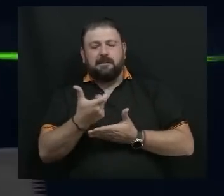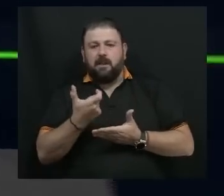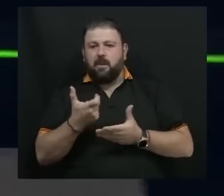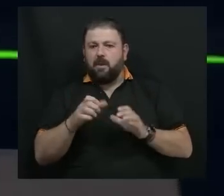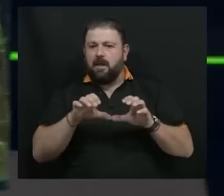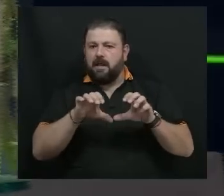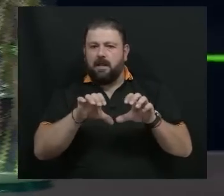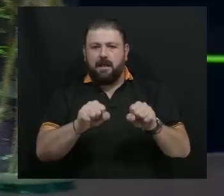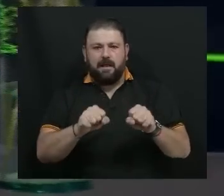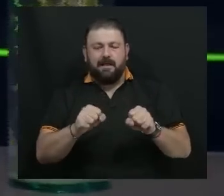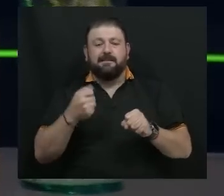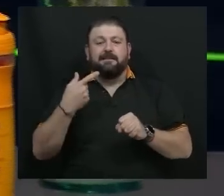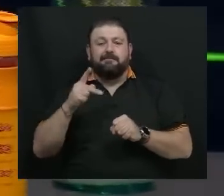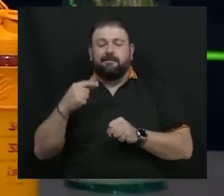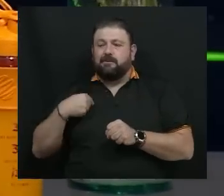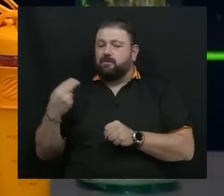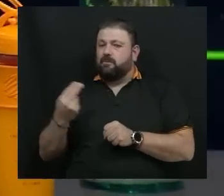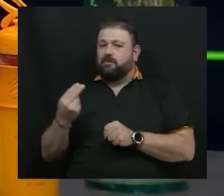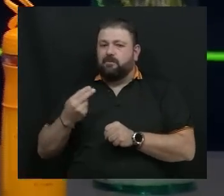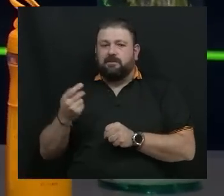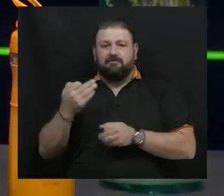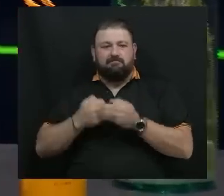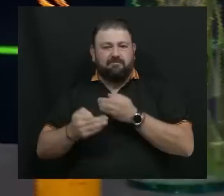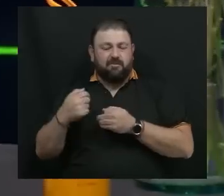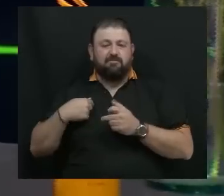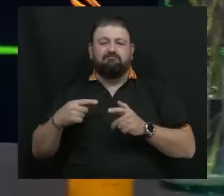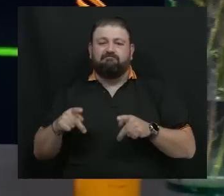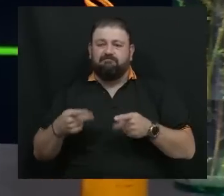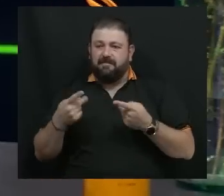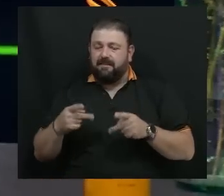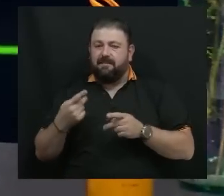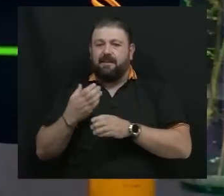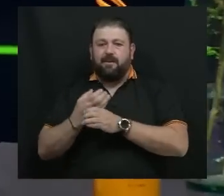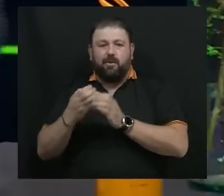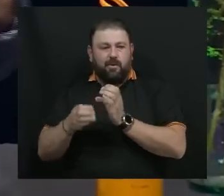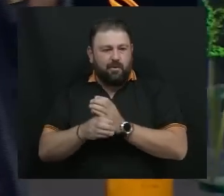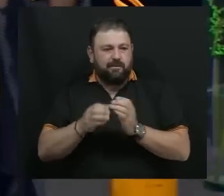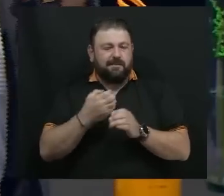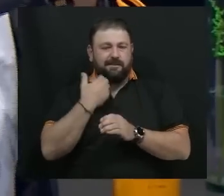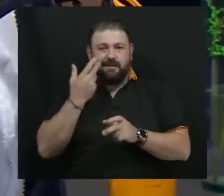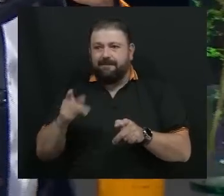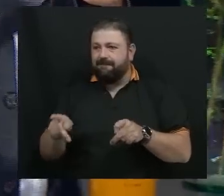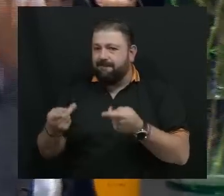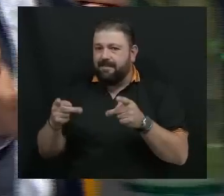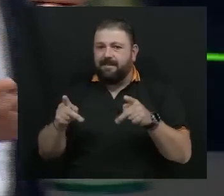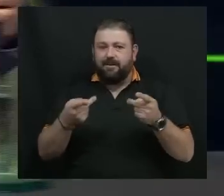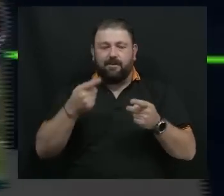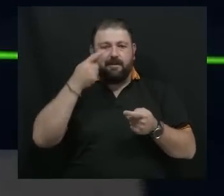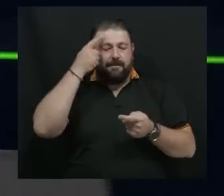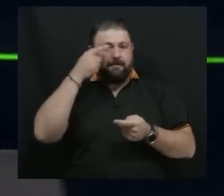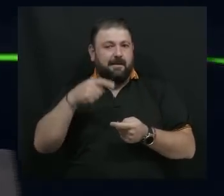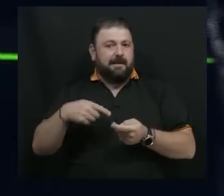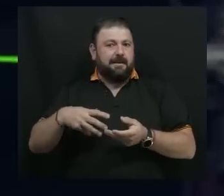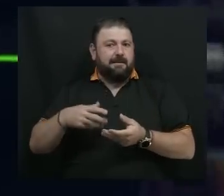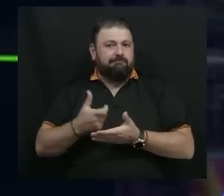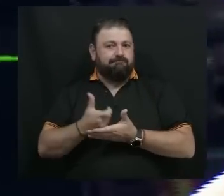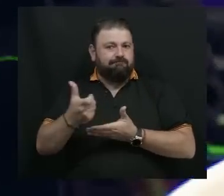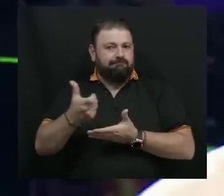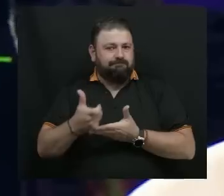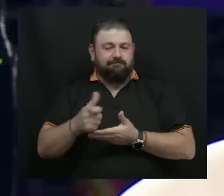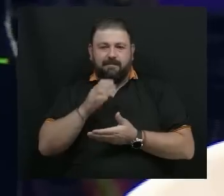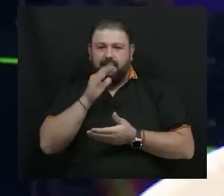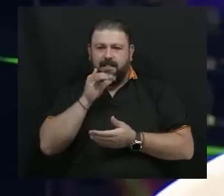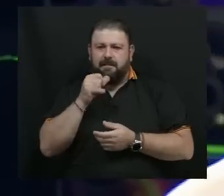en mi casa, en los estudios. Intenté vender cosas, intenté varios trabajos y un